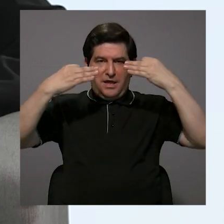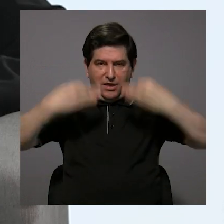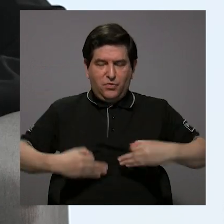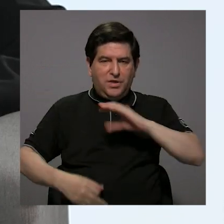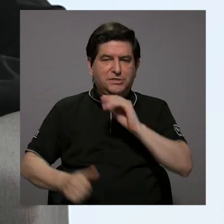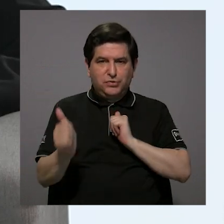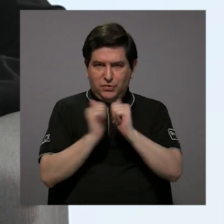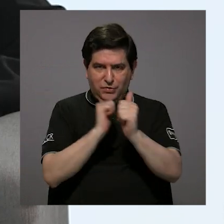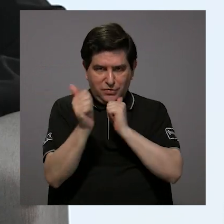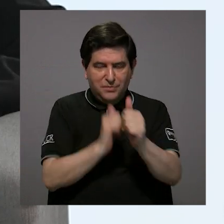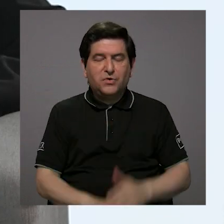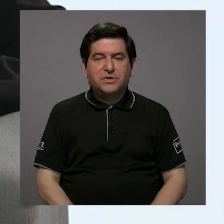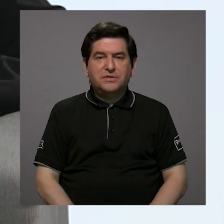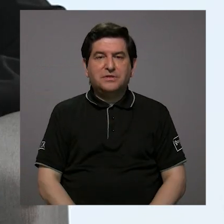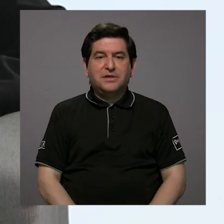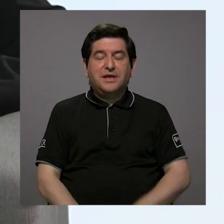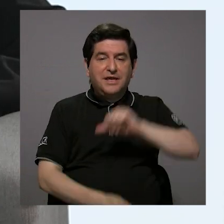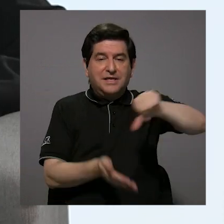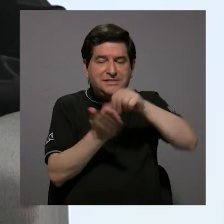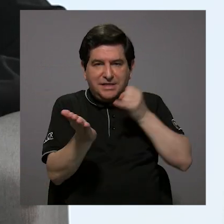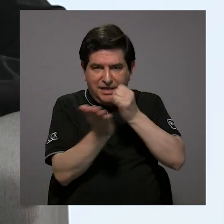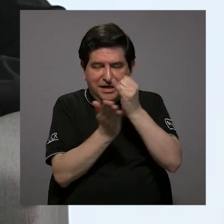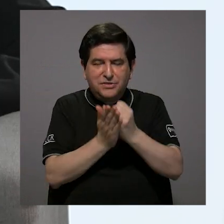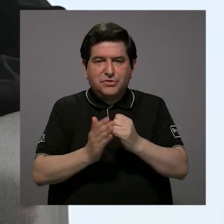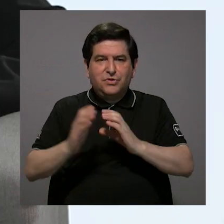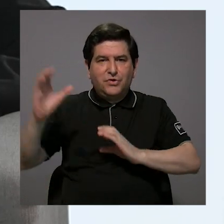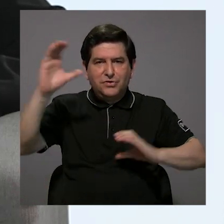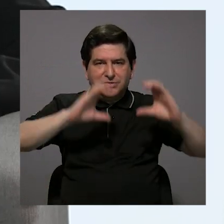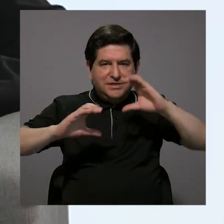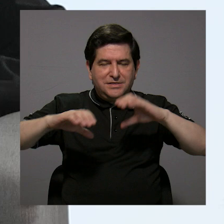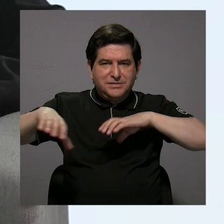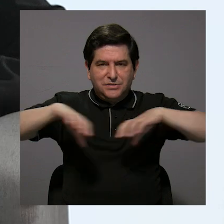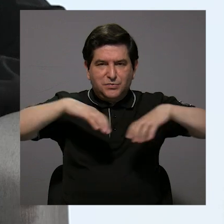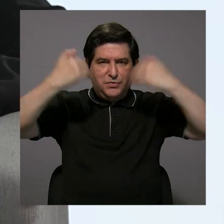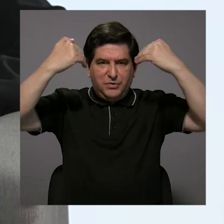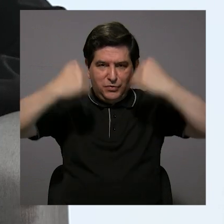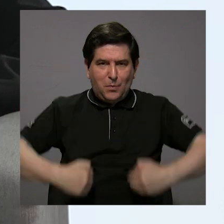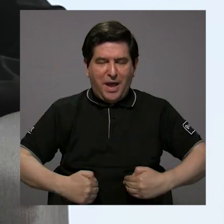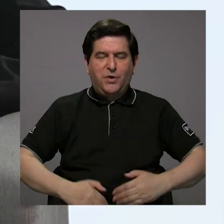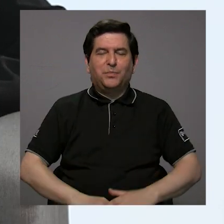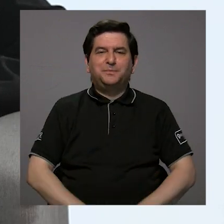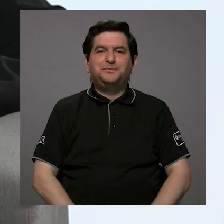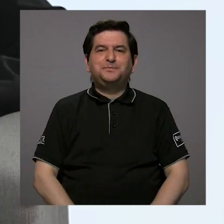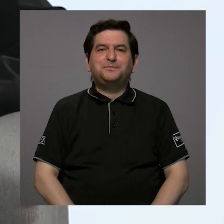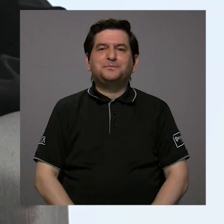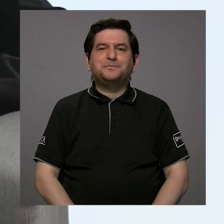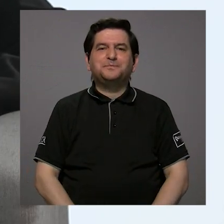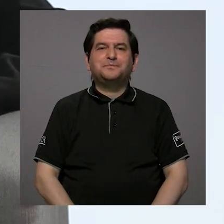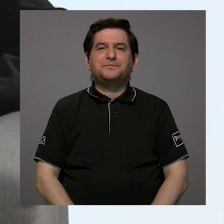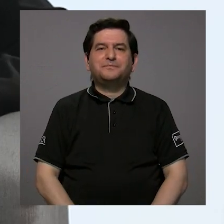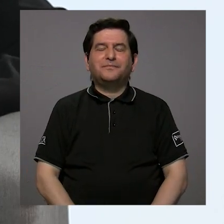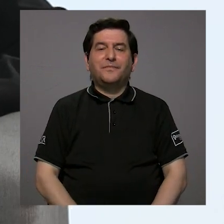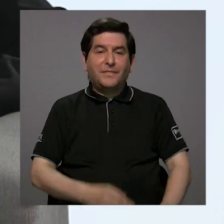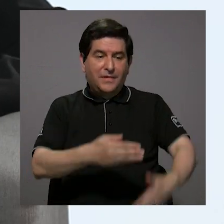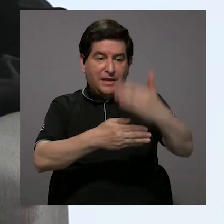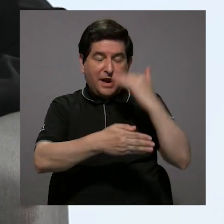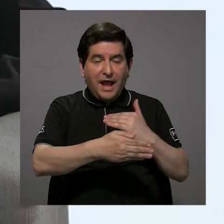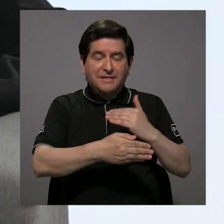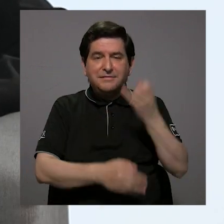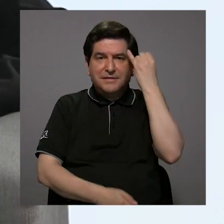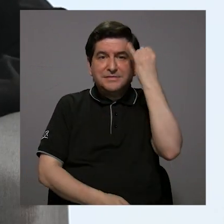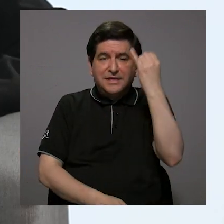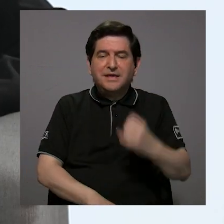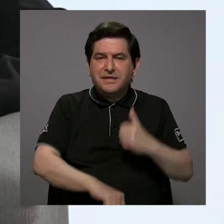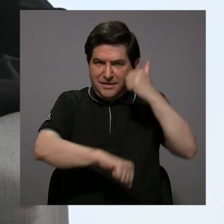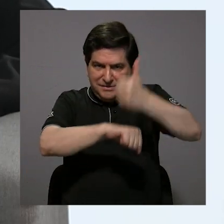Educación Física y Deportes y también del Centro de Investigación en Ciencias del Movimiento Humano. Lo dejamos planteado en el